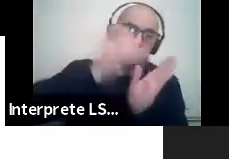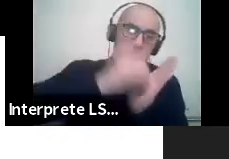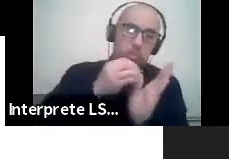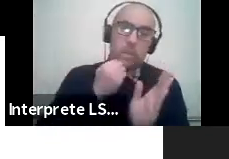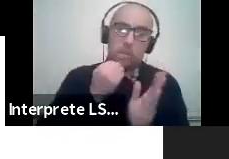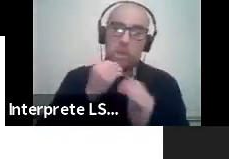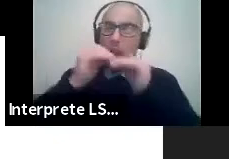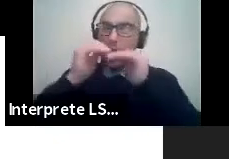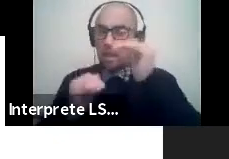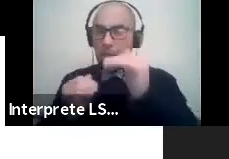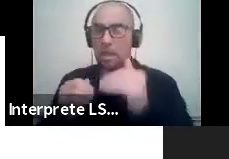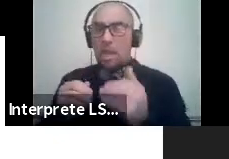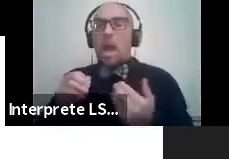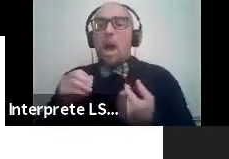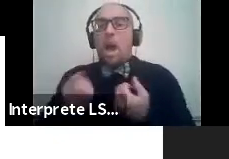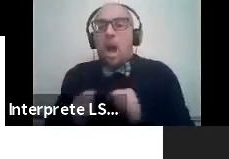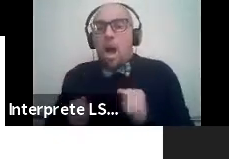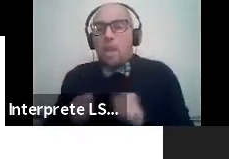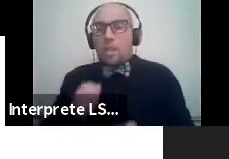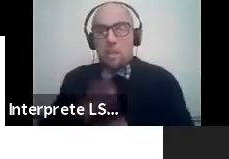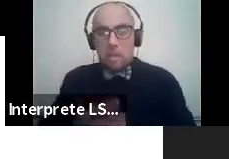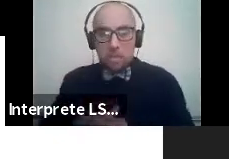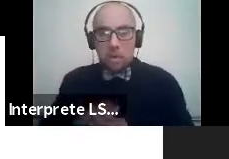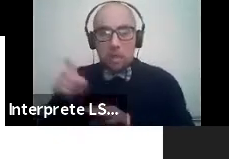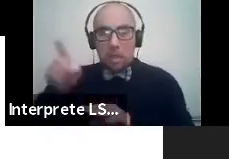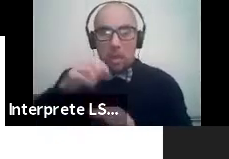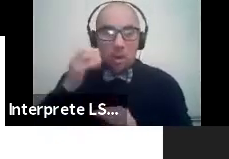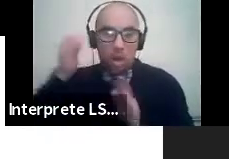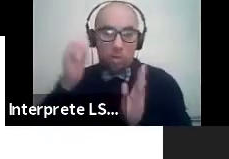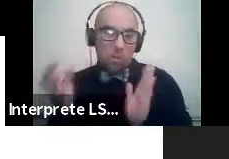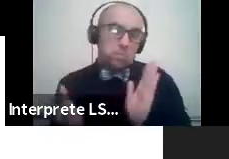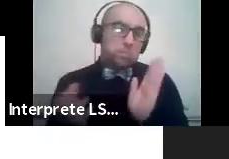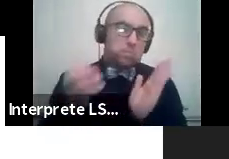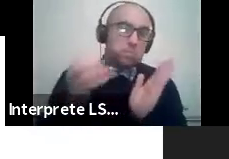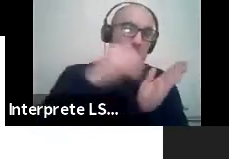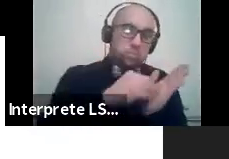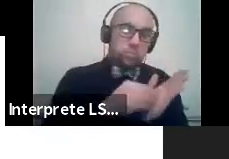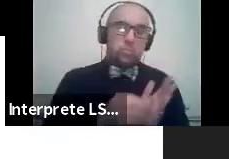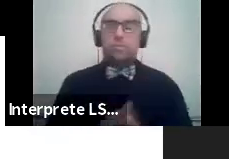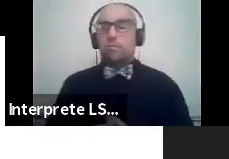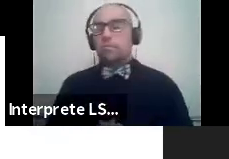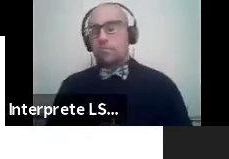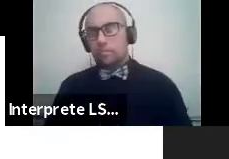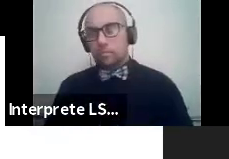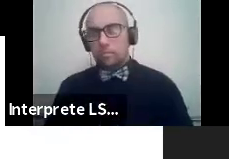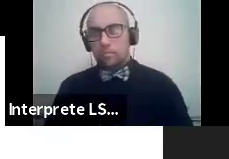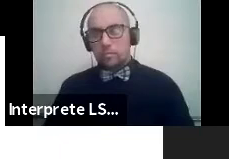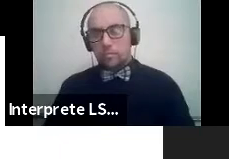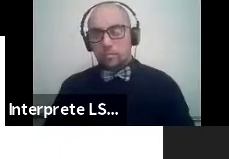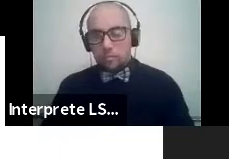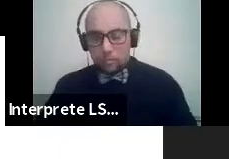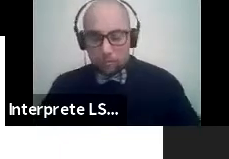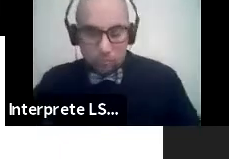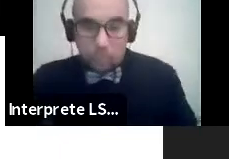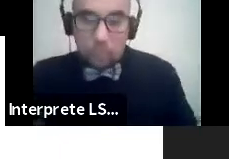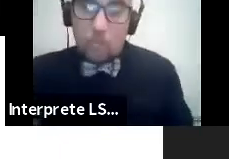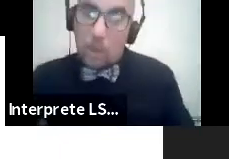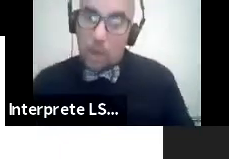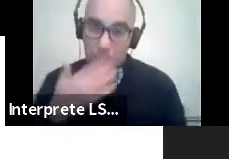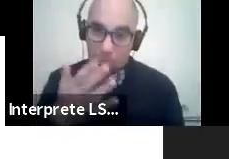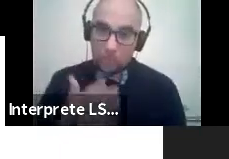o ansiedad que los adultos podían tener respecto de las matemáticas. Por lo tanto,